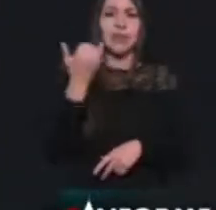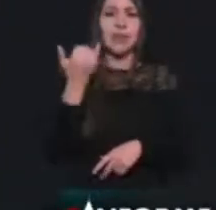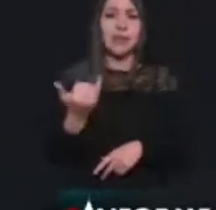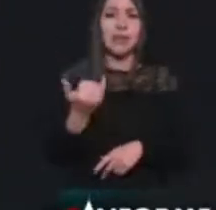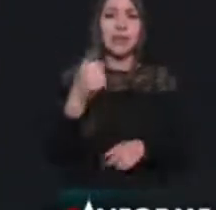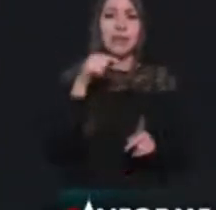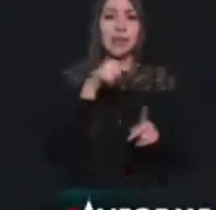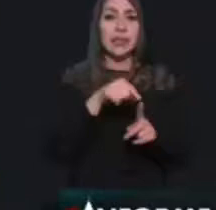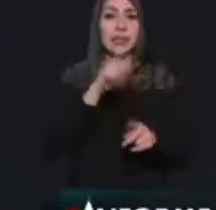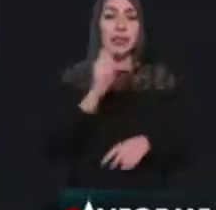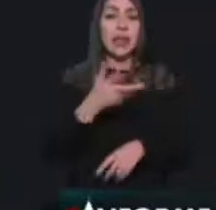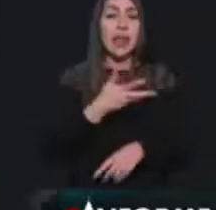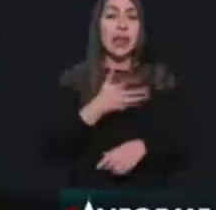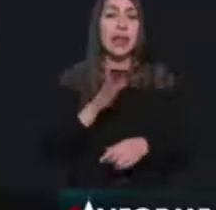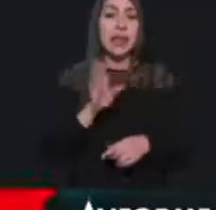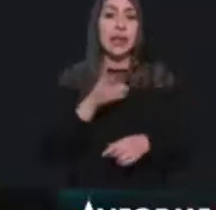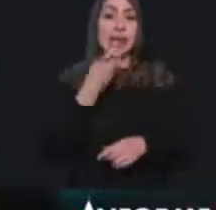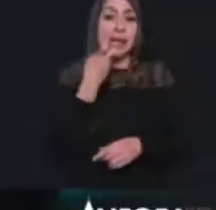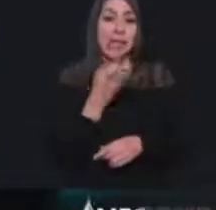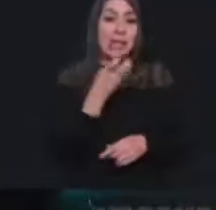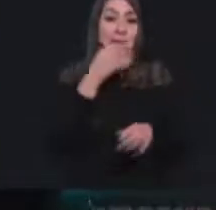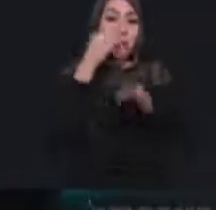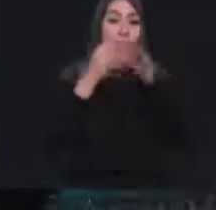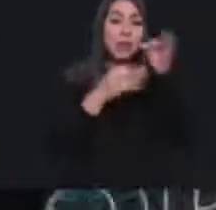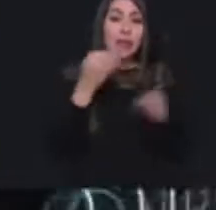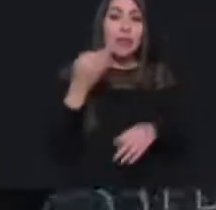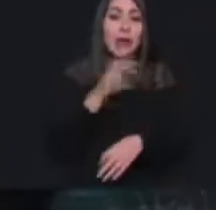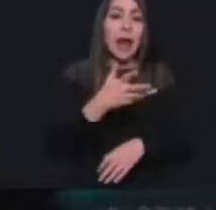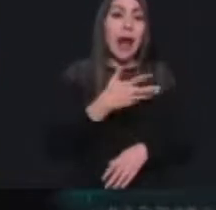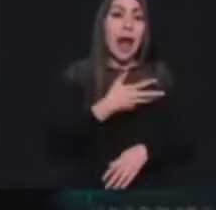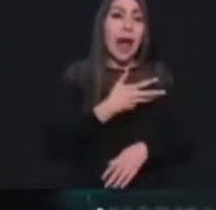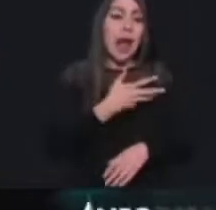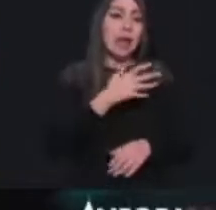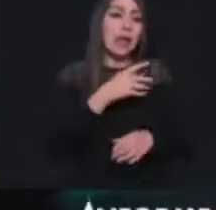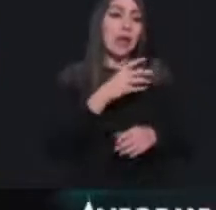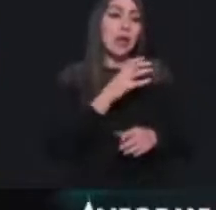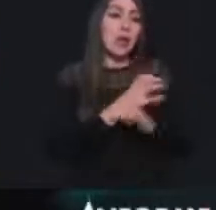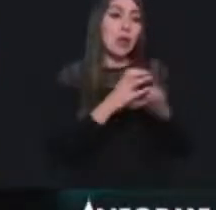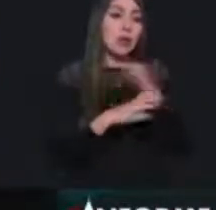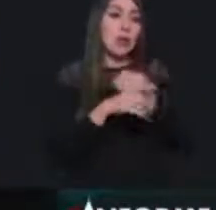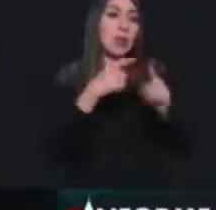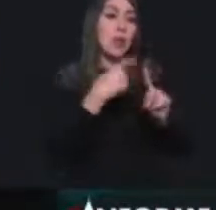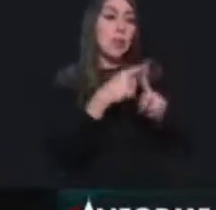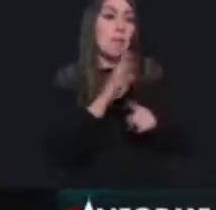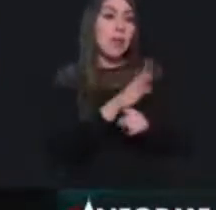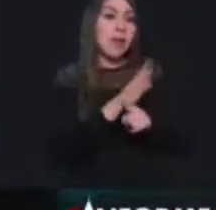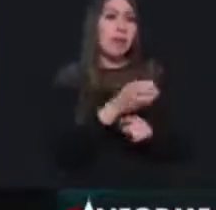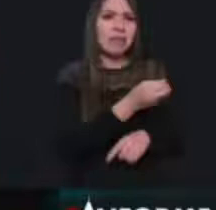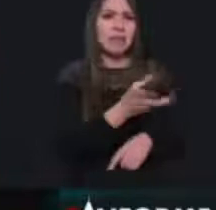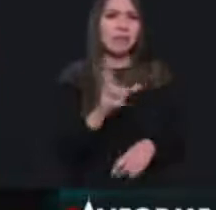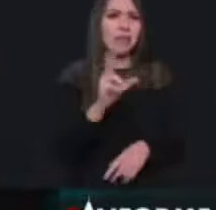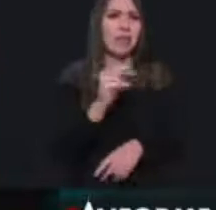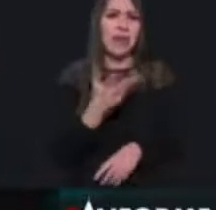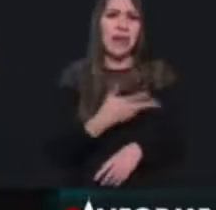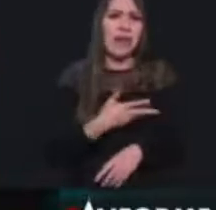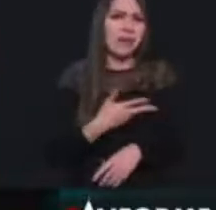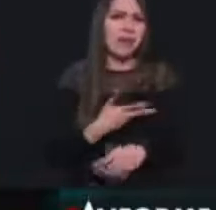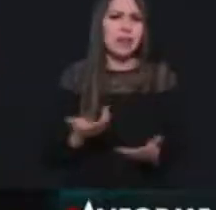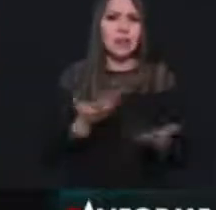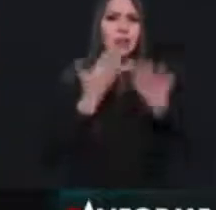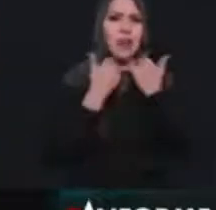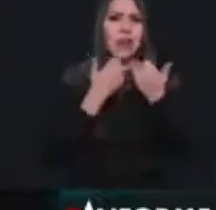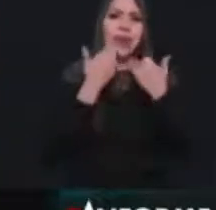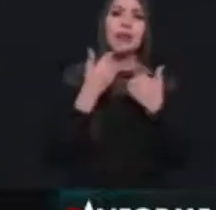beneficia a nadie esta infodemia, que no solamente ocurre en Ucrania, en Rusia, que no solamente ocurre en